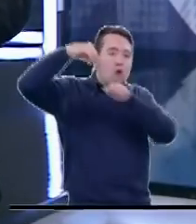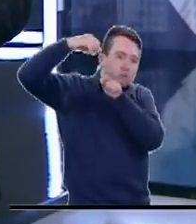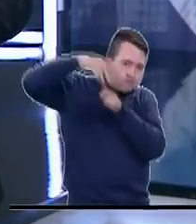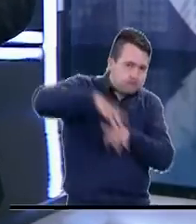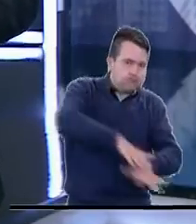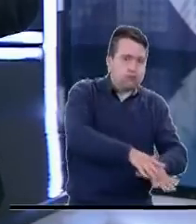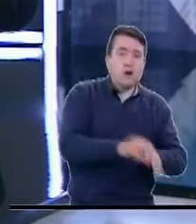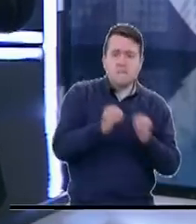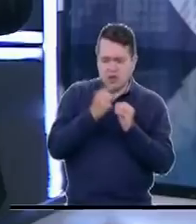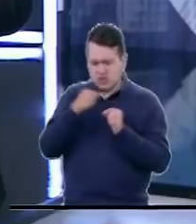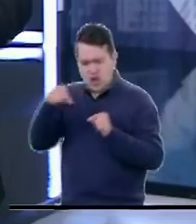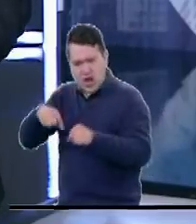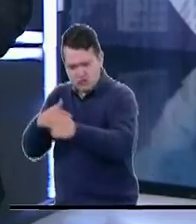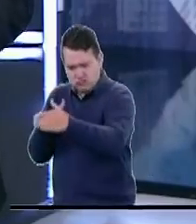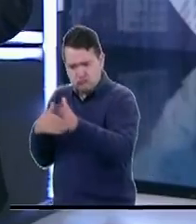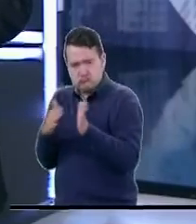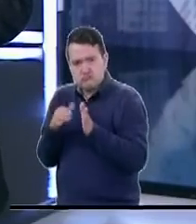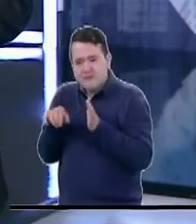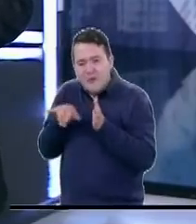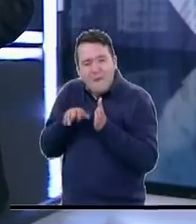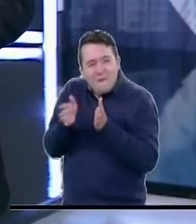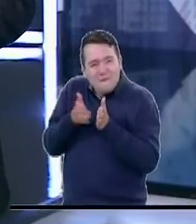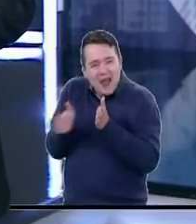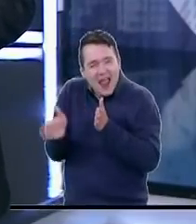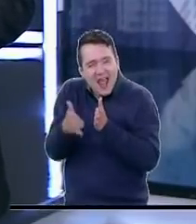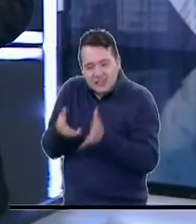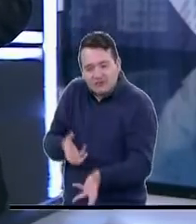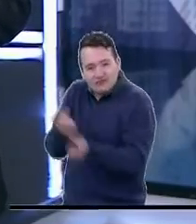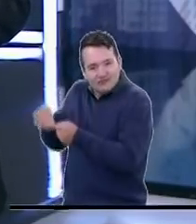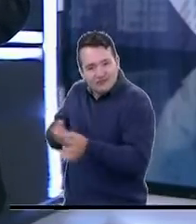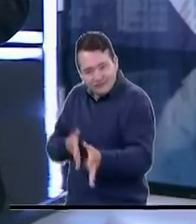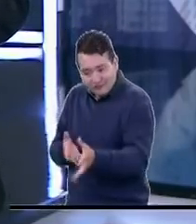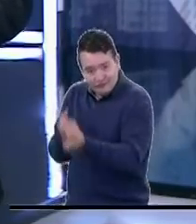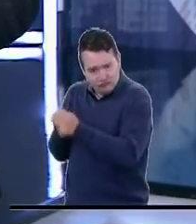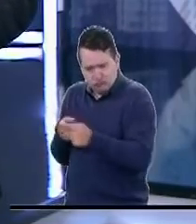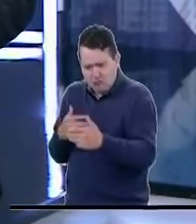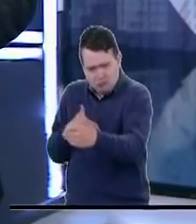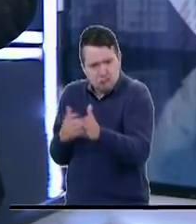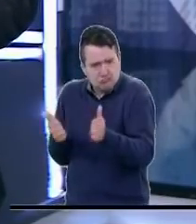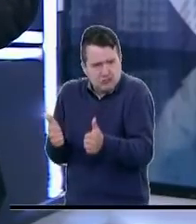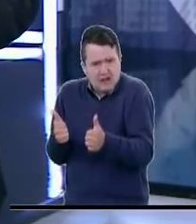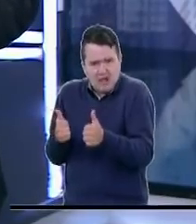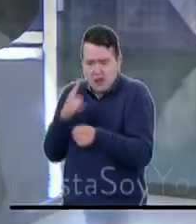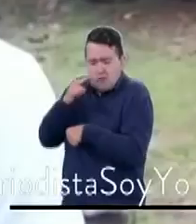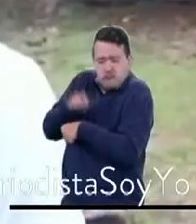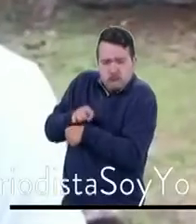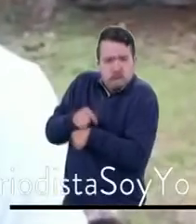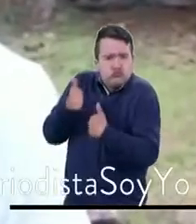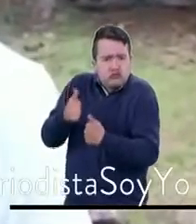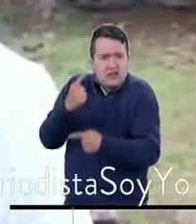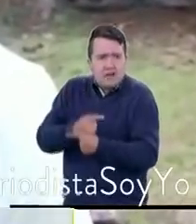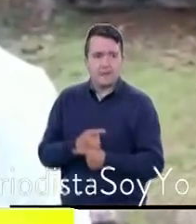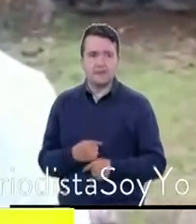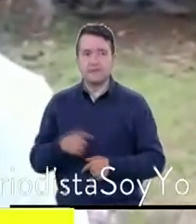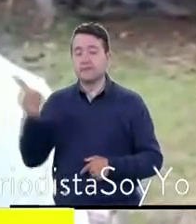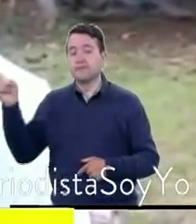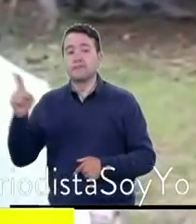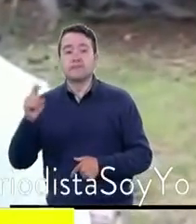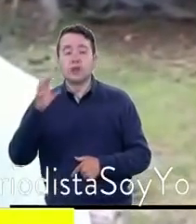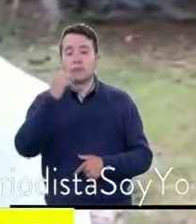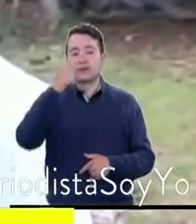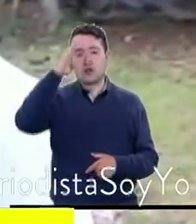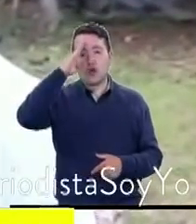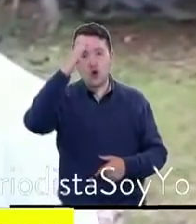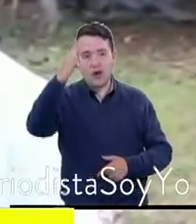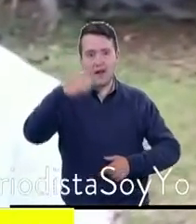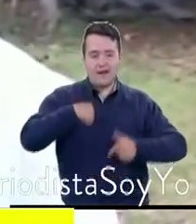sus piscinas debidamente reglamentadas y que ya las autoridades han constatado que todo está en regla. Hola, les saludo desde la